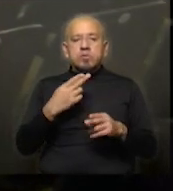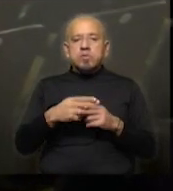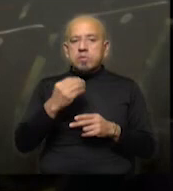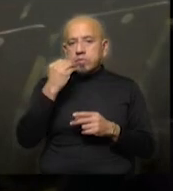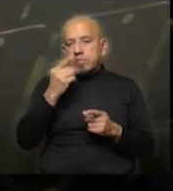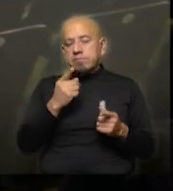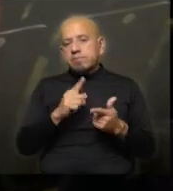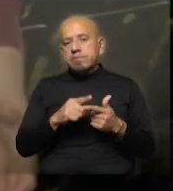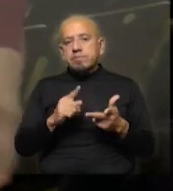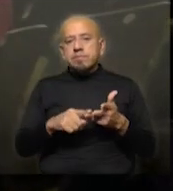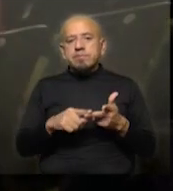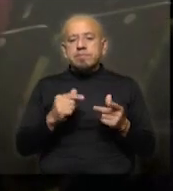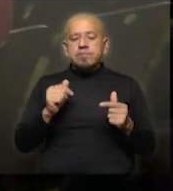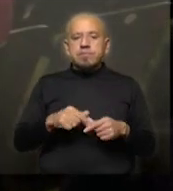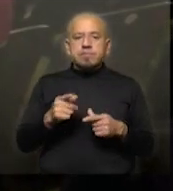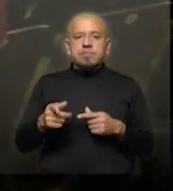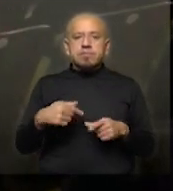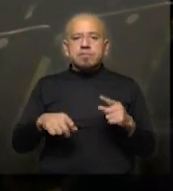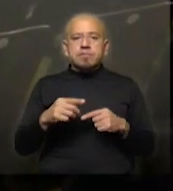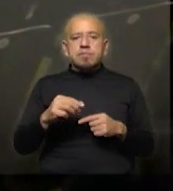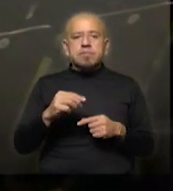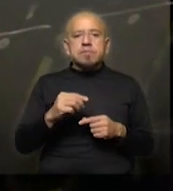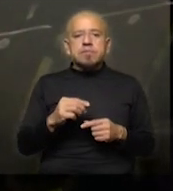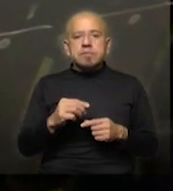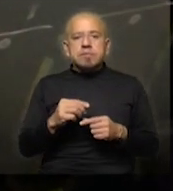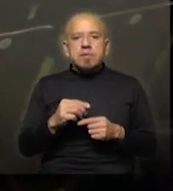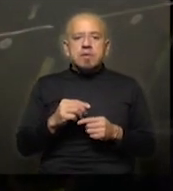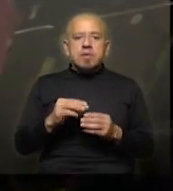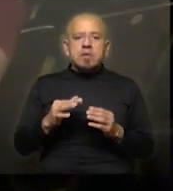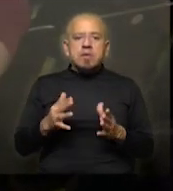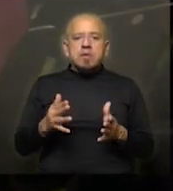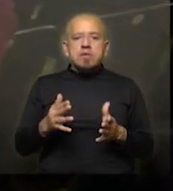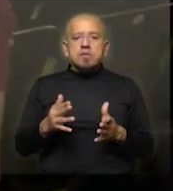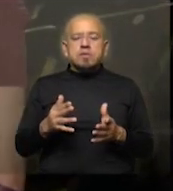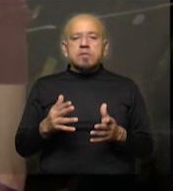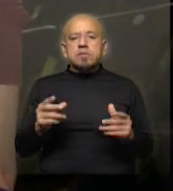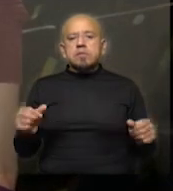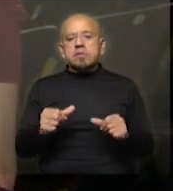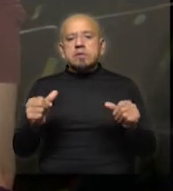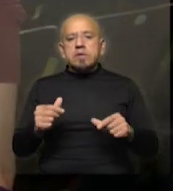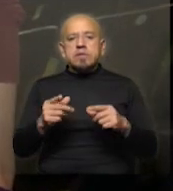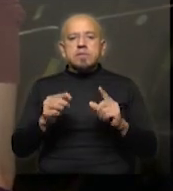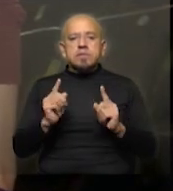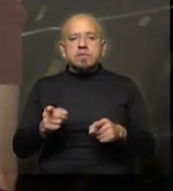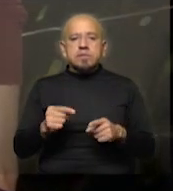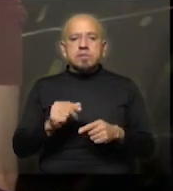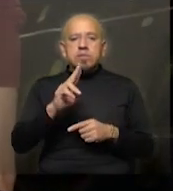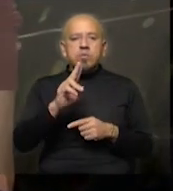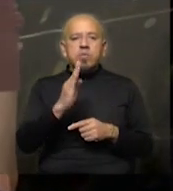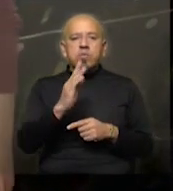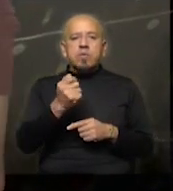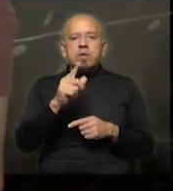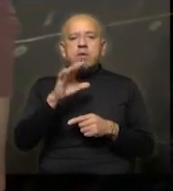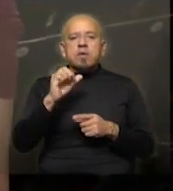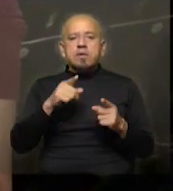eh de acá también muy muy sudamerican eh Y vamos a estar haciendo sacamos hace poco también upal que es parte de un